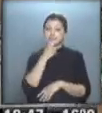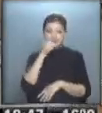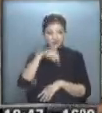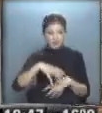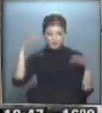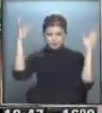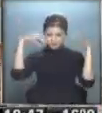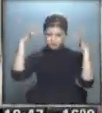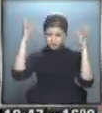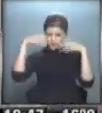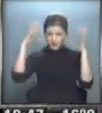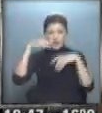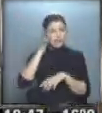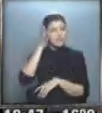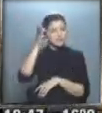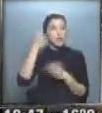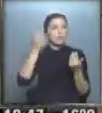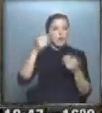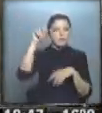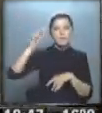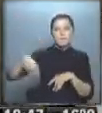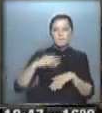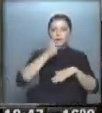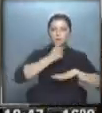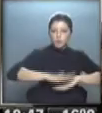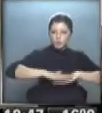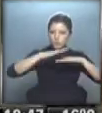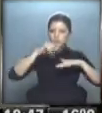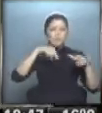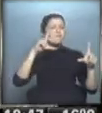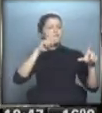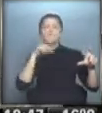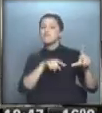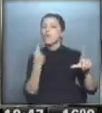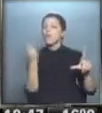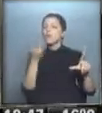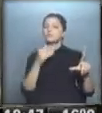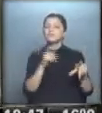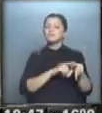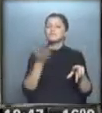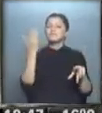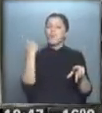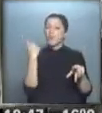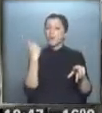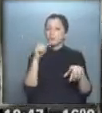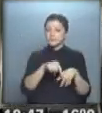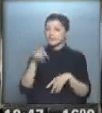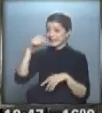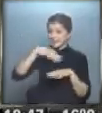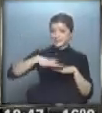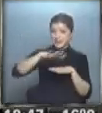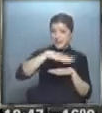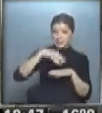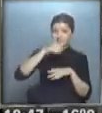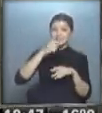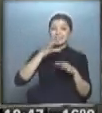mucho, que por eso se inunda. Pero ¿de dónde es esta foto? ¿Cuándo? A ver, cuéntenme. Es de Besares.